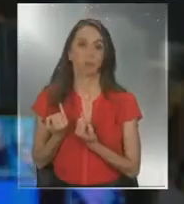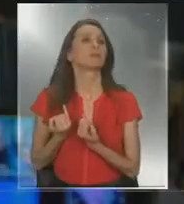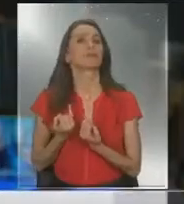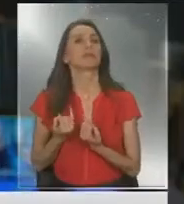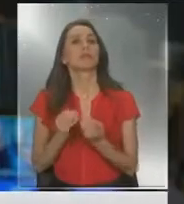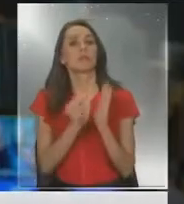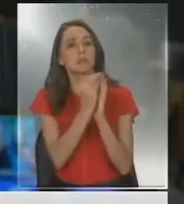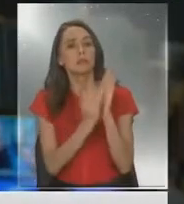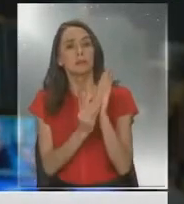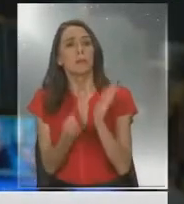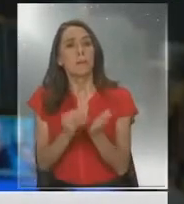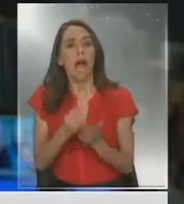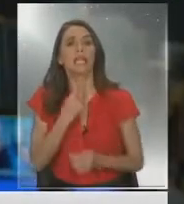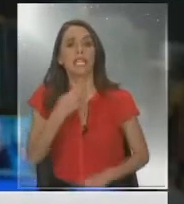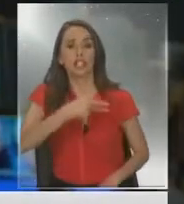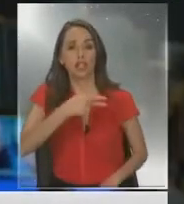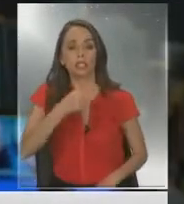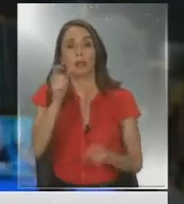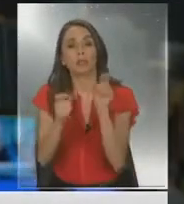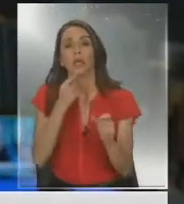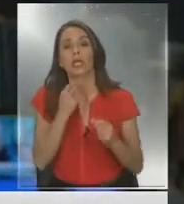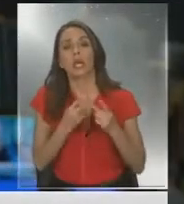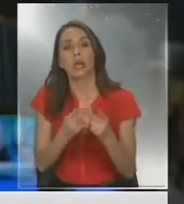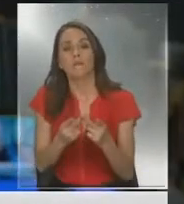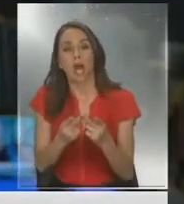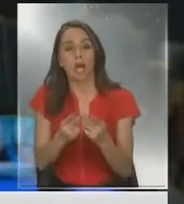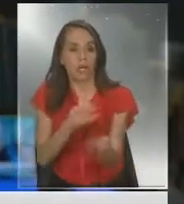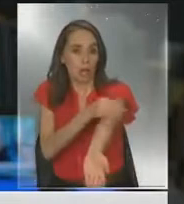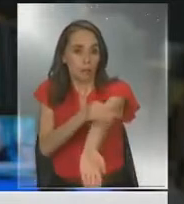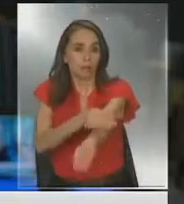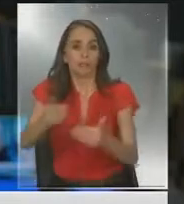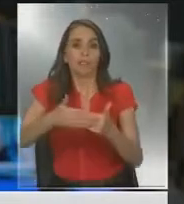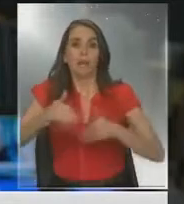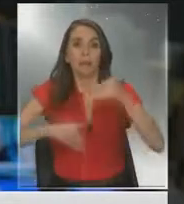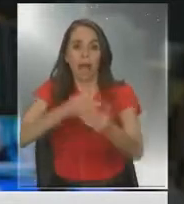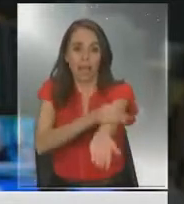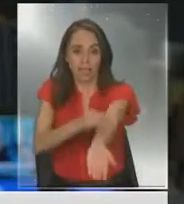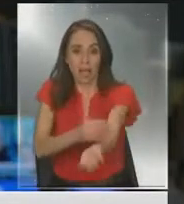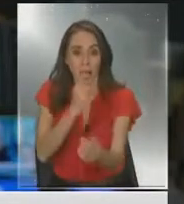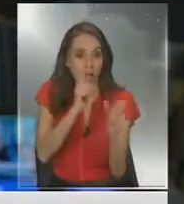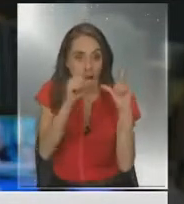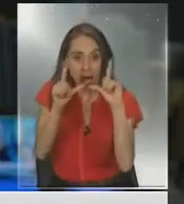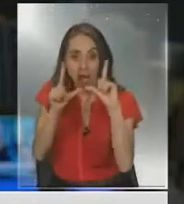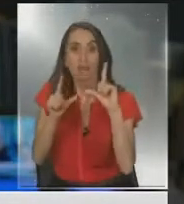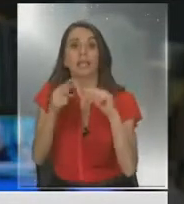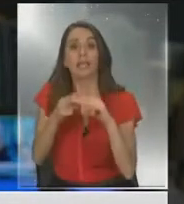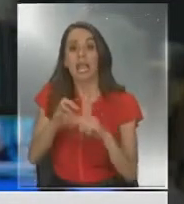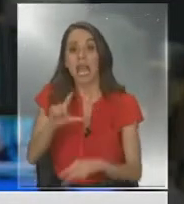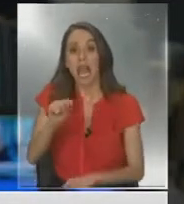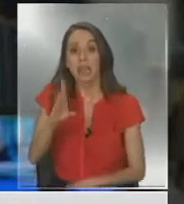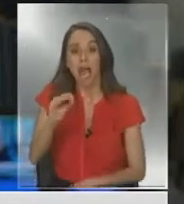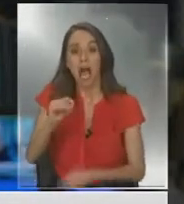Yendo con nuestra agenda, crece el interés por viajar al litoral central y a continuación les vamos a mostrar un santuario natural en la comuna de